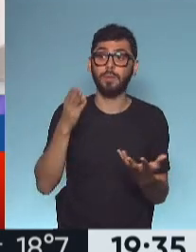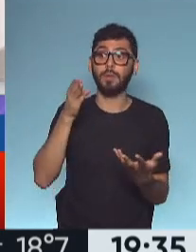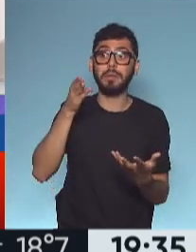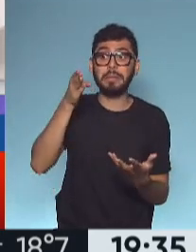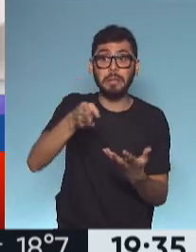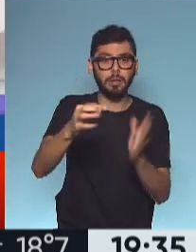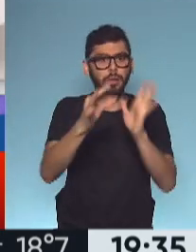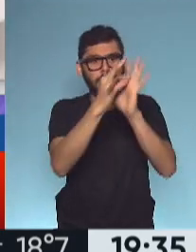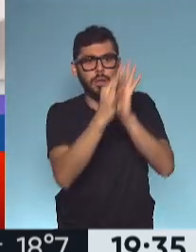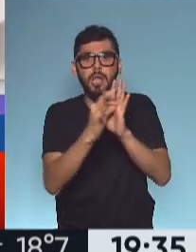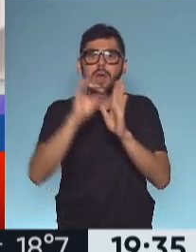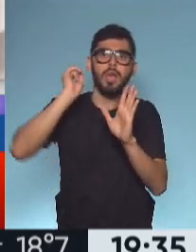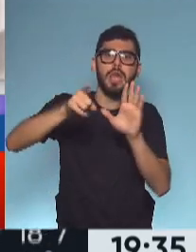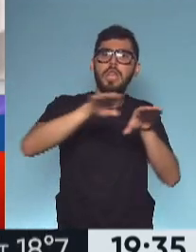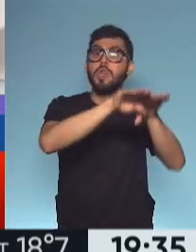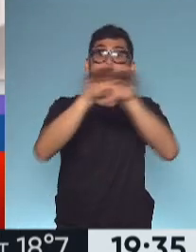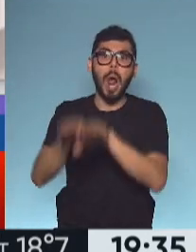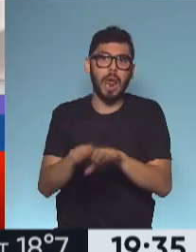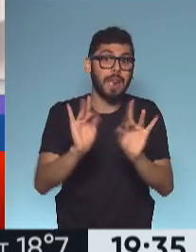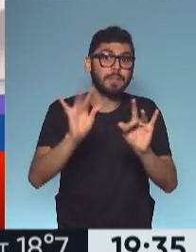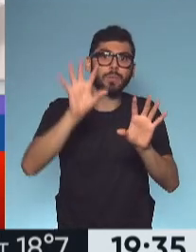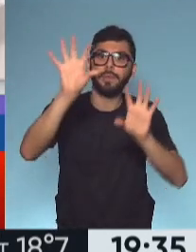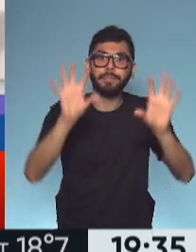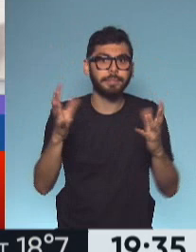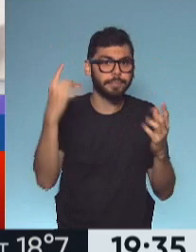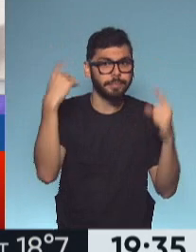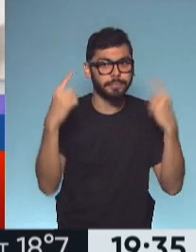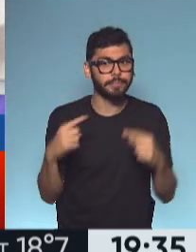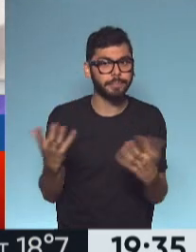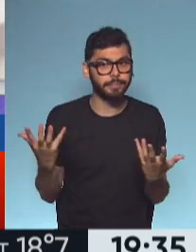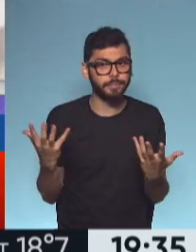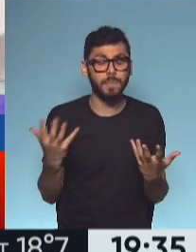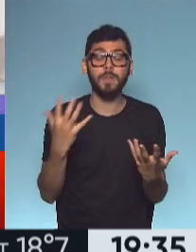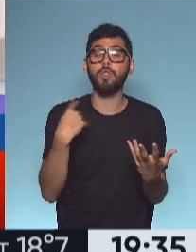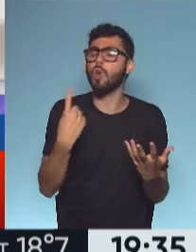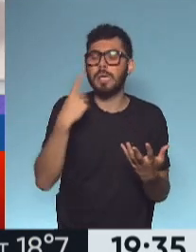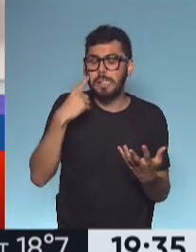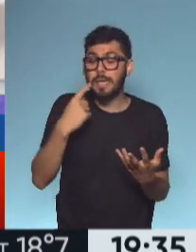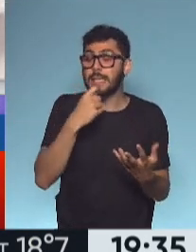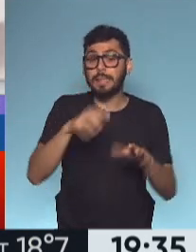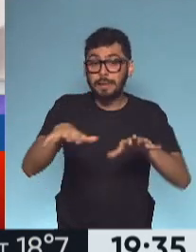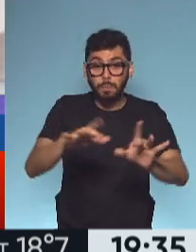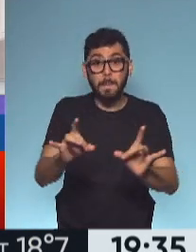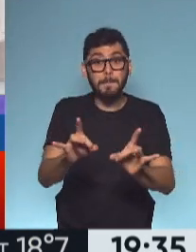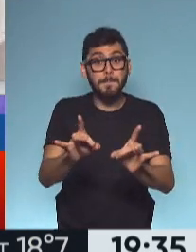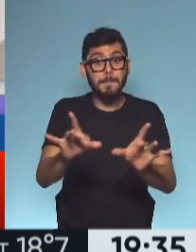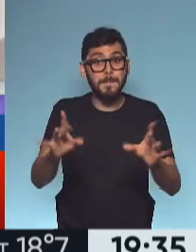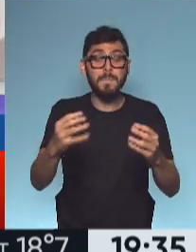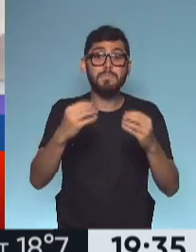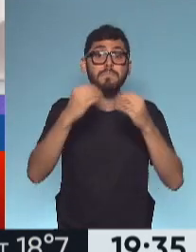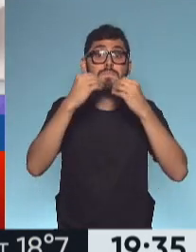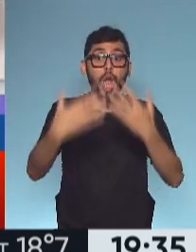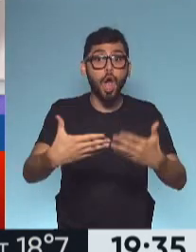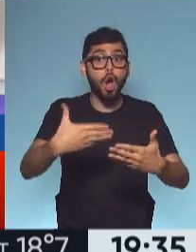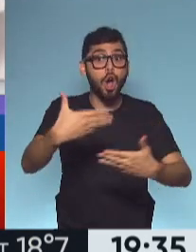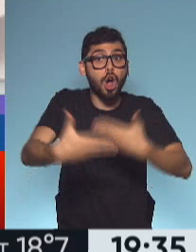con cuidados. Sí, lo que nosotros consideramos es, si mejora la realidad epidemiológica, si logramos sostener los